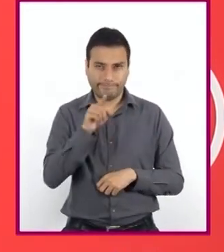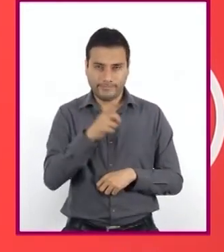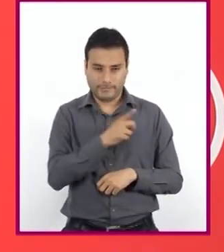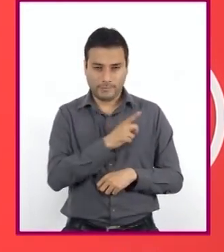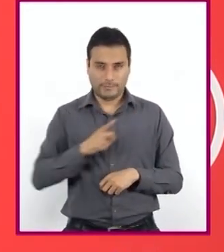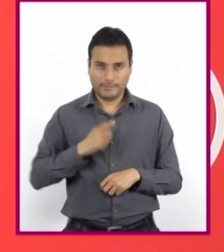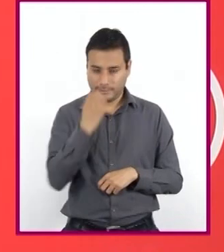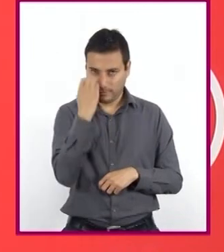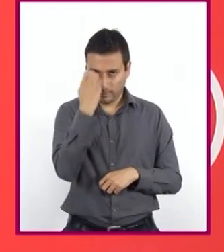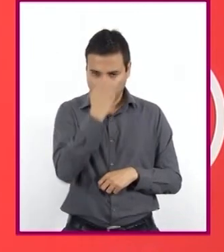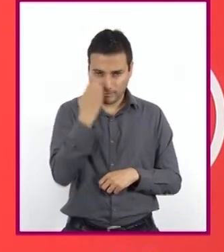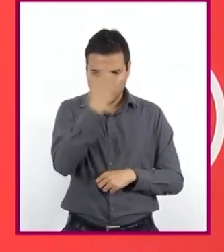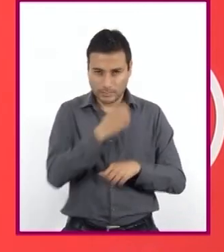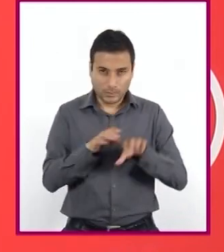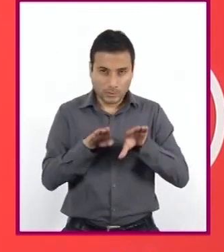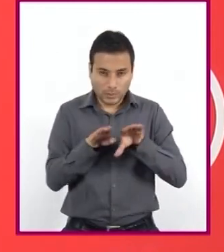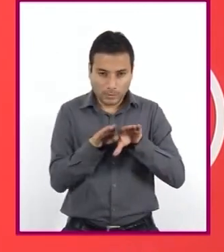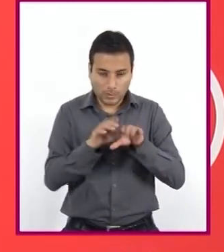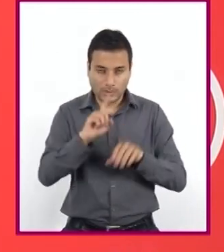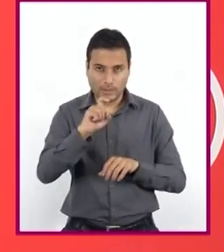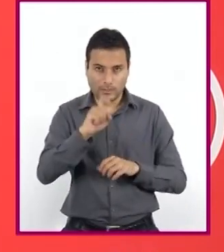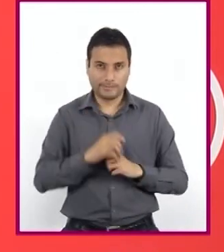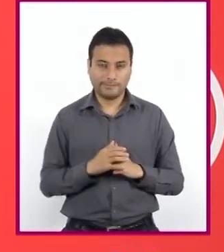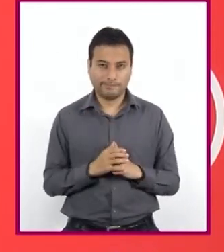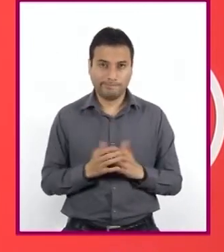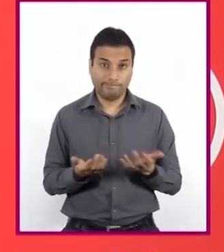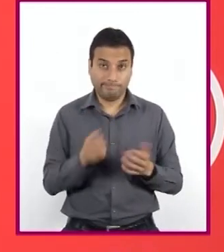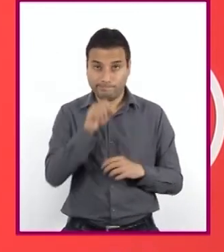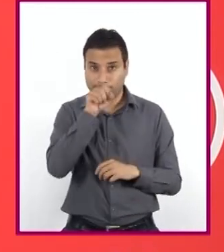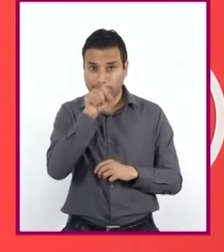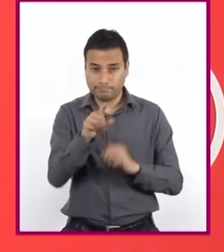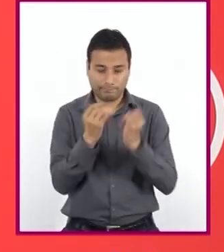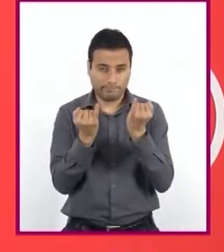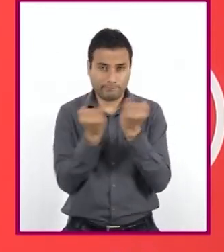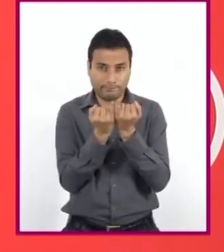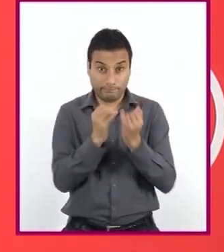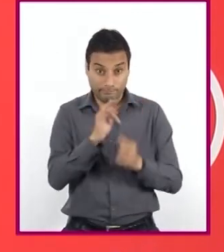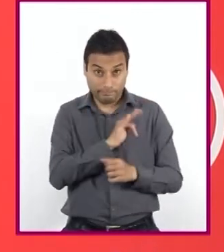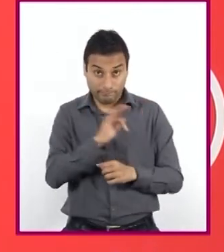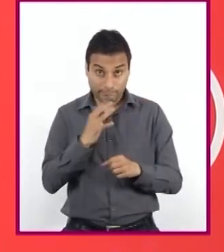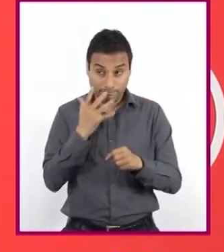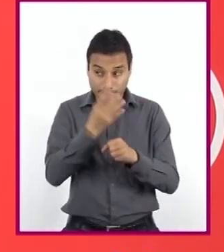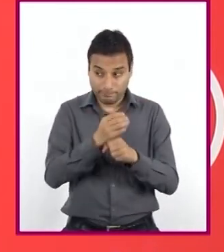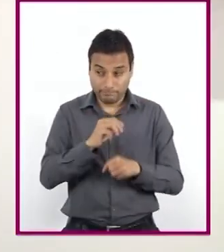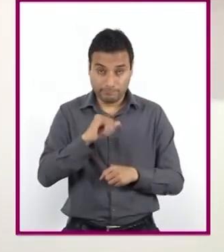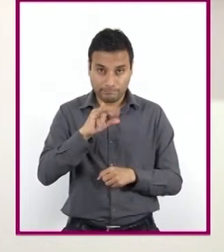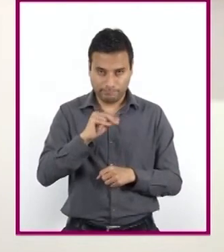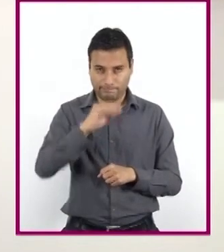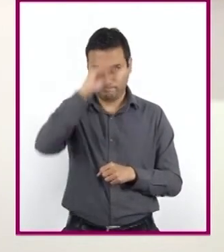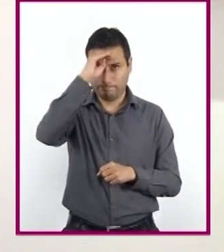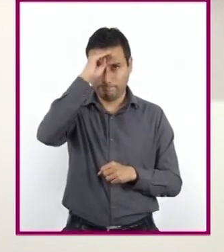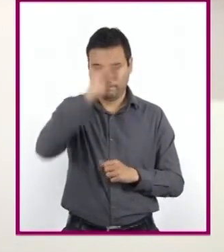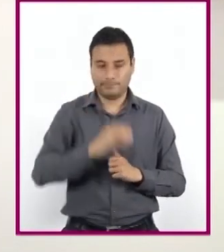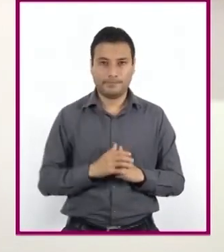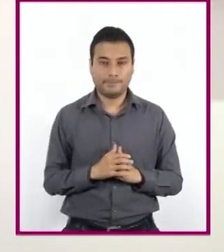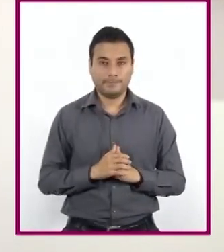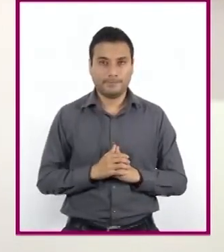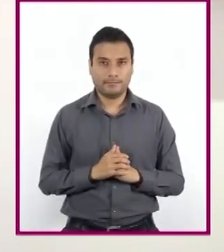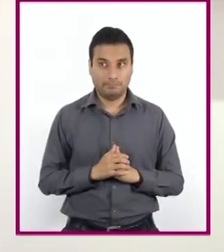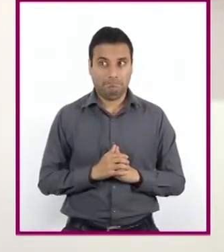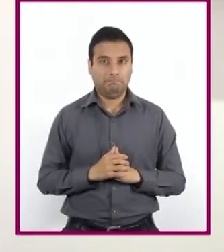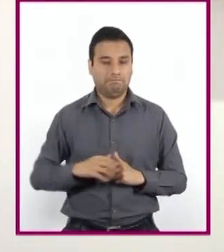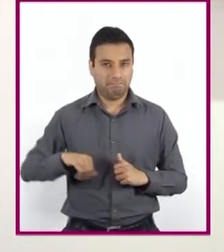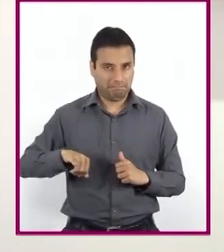del agua o del sistema acuático, y qué tan seria, reversible o irreversible es. Qué